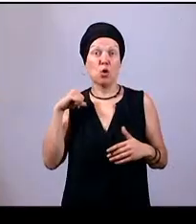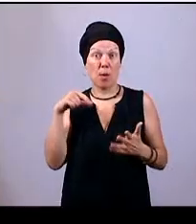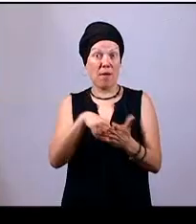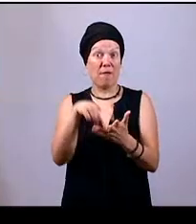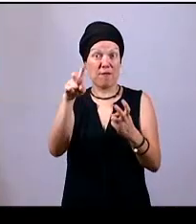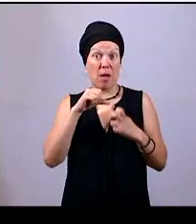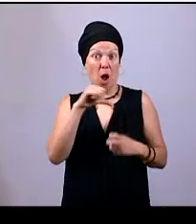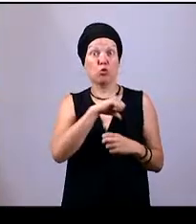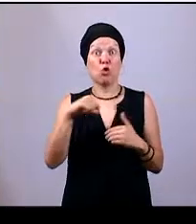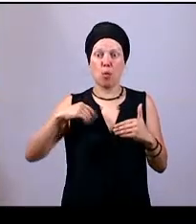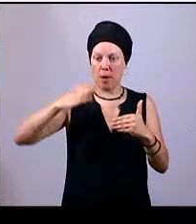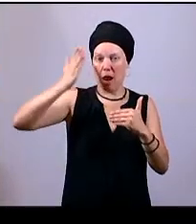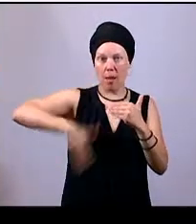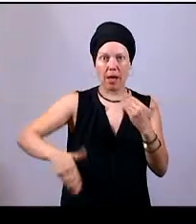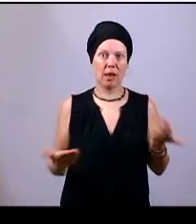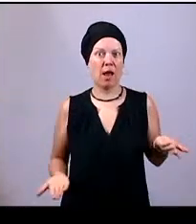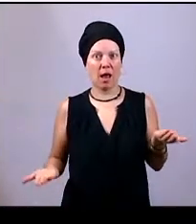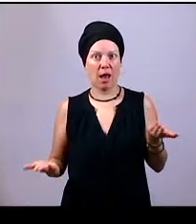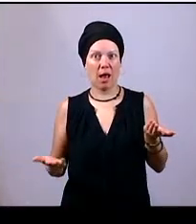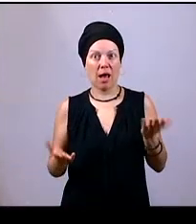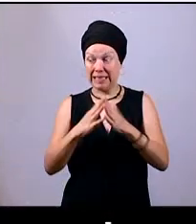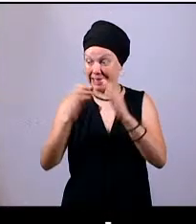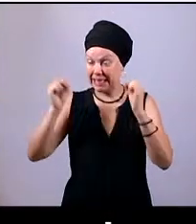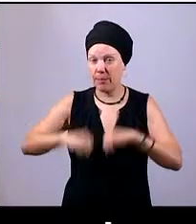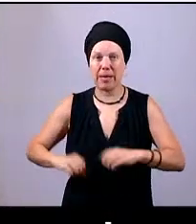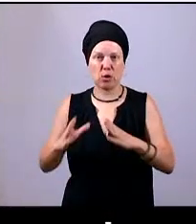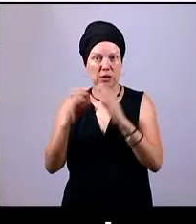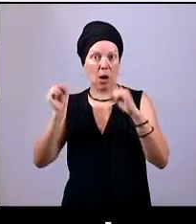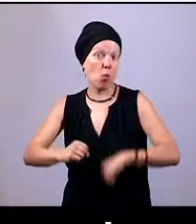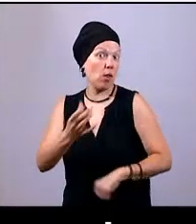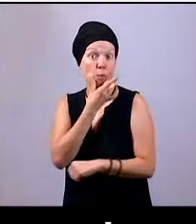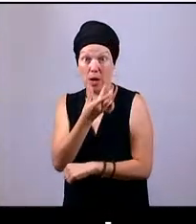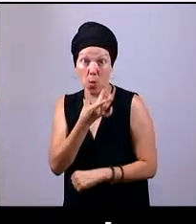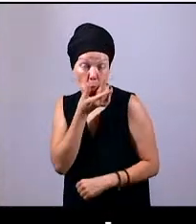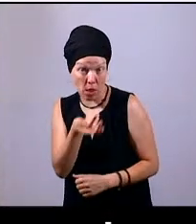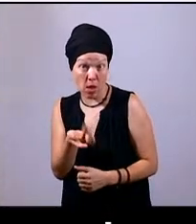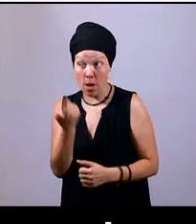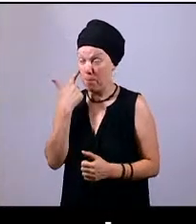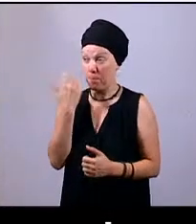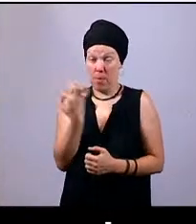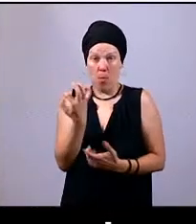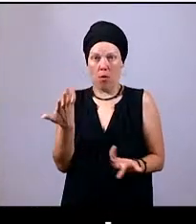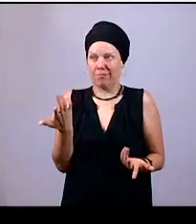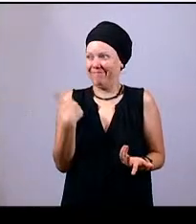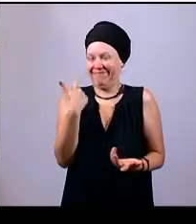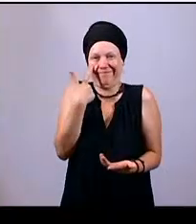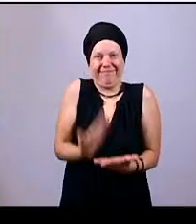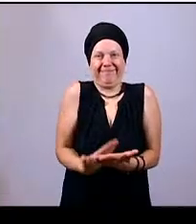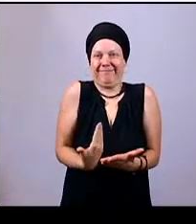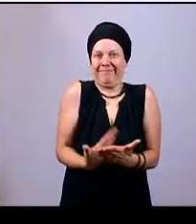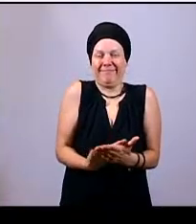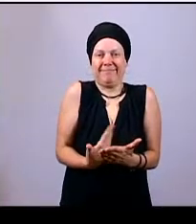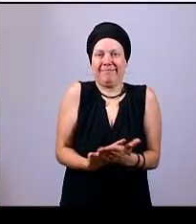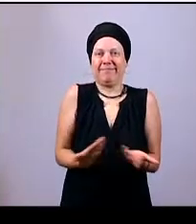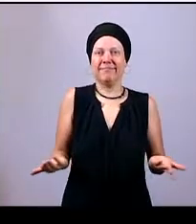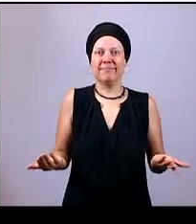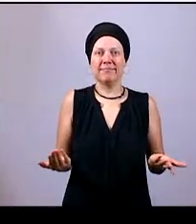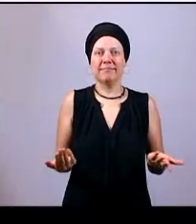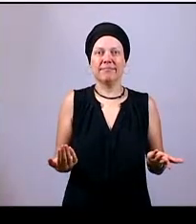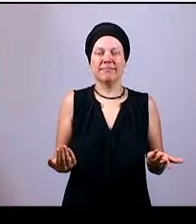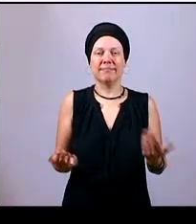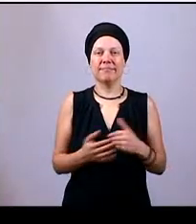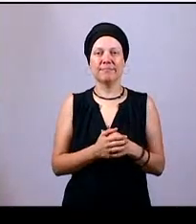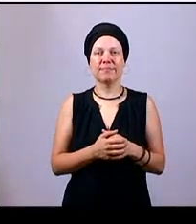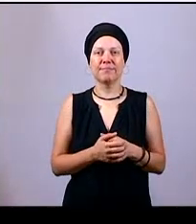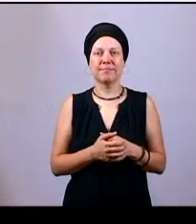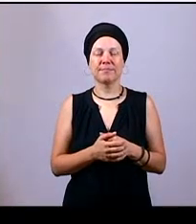financiera autonómica. En ese pacto, en ese acuerdo de la vergüenza, vemos una expresa referencia a que habrá una mayor cesión